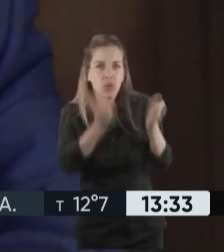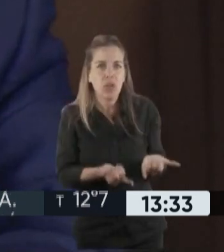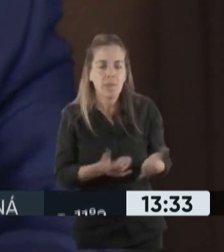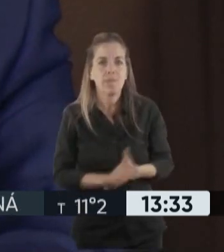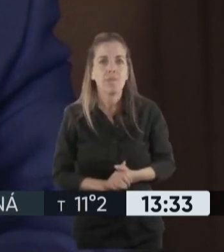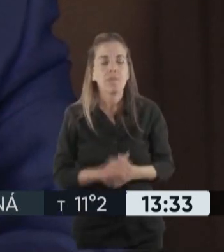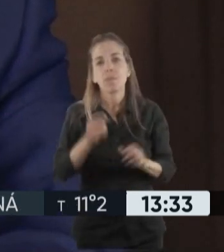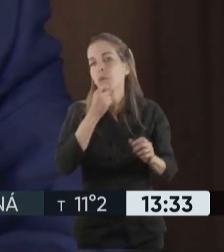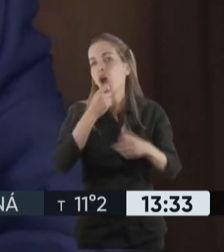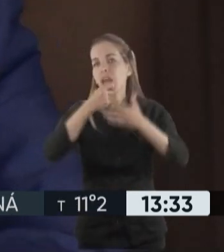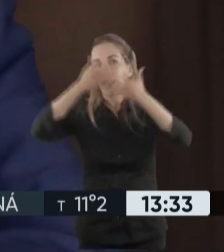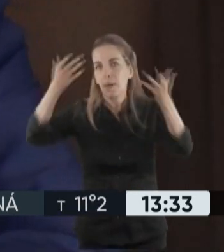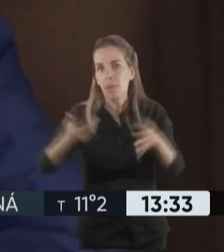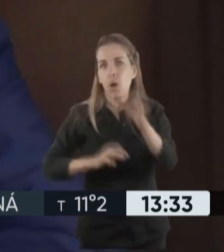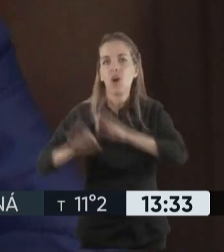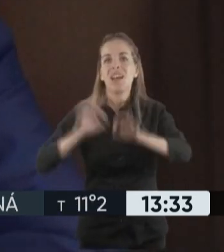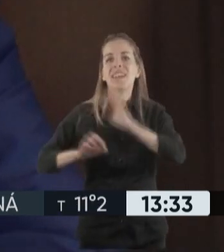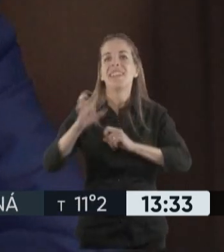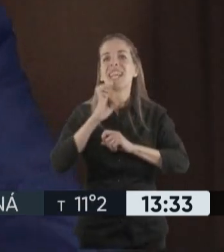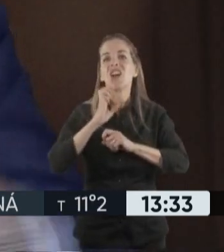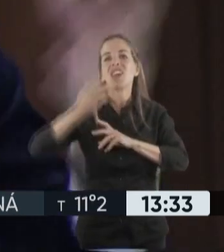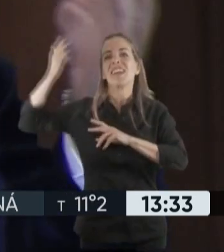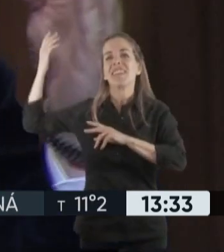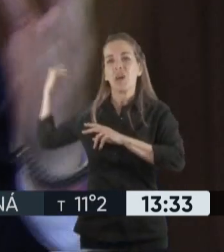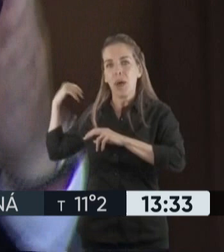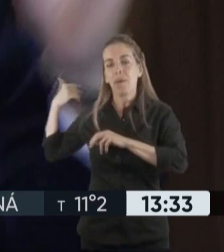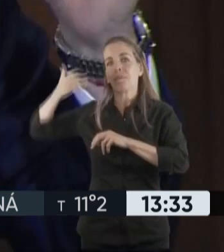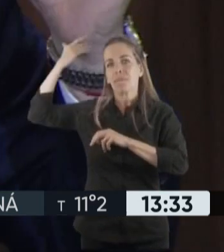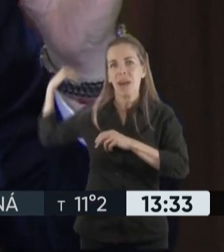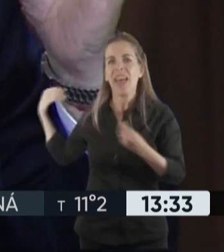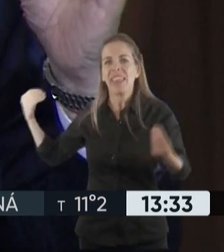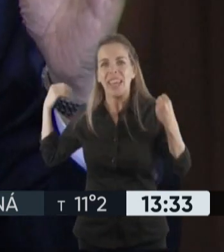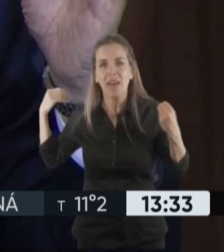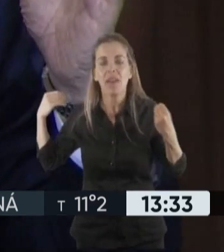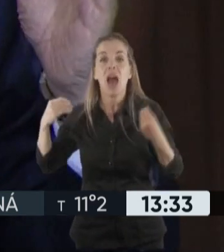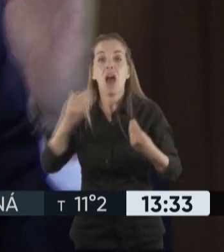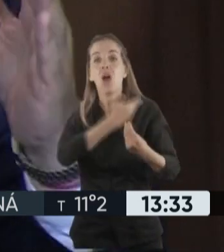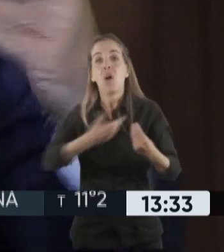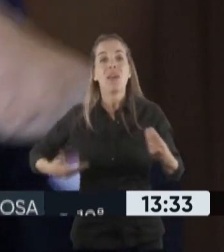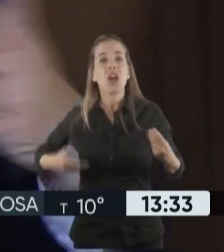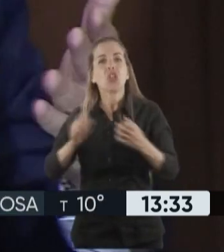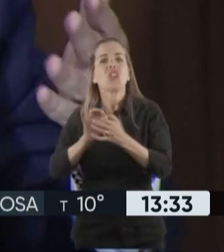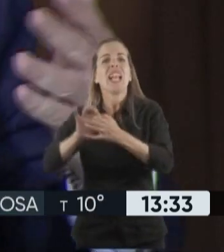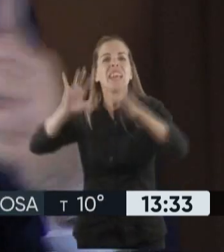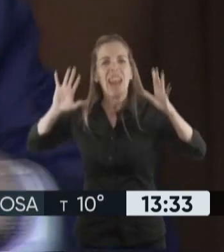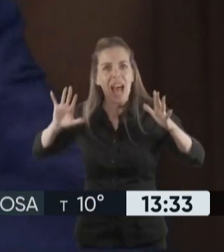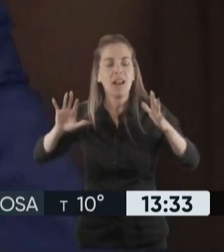Miren, me remonto al siglo XIX. Allí había 2 liberales, serían